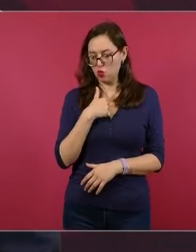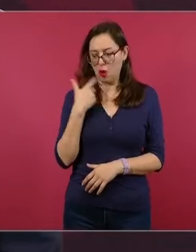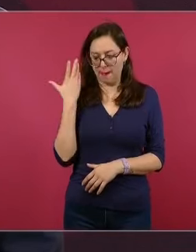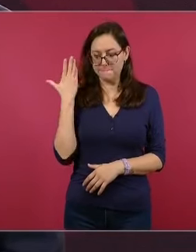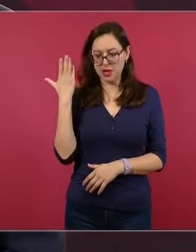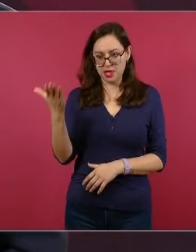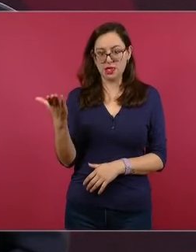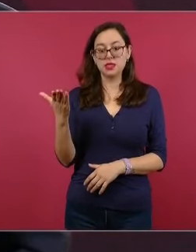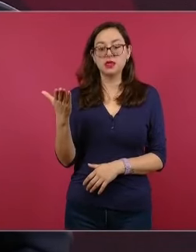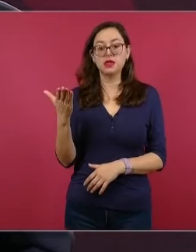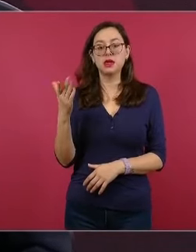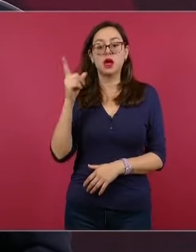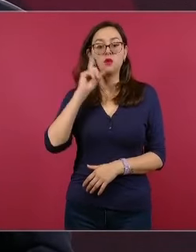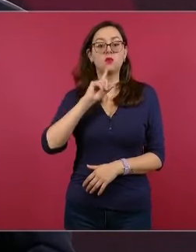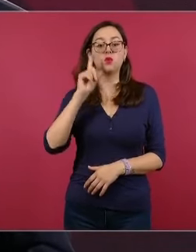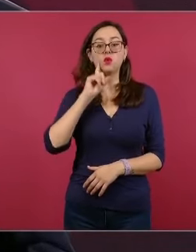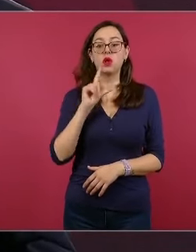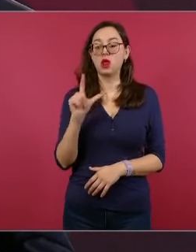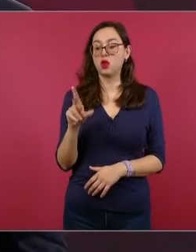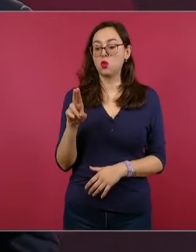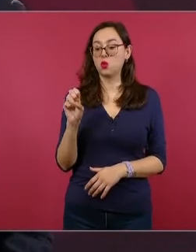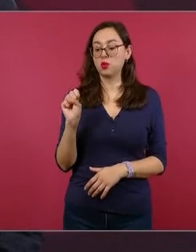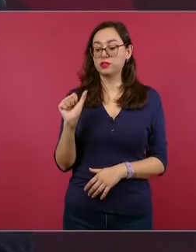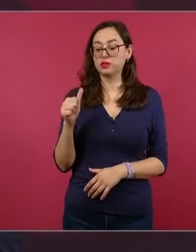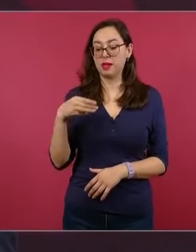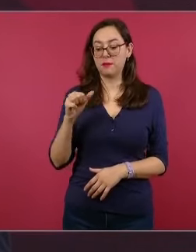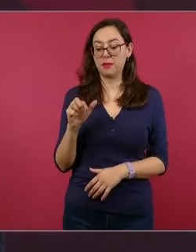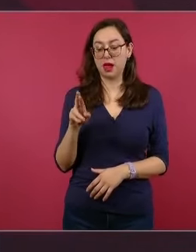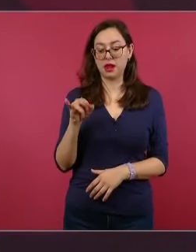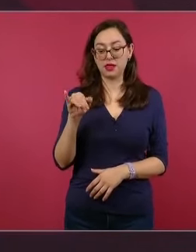a Luisa María